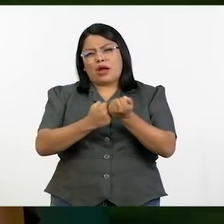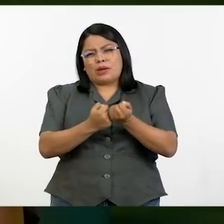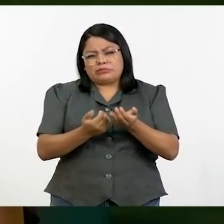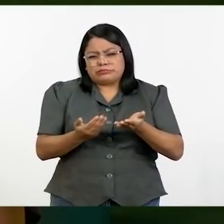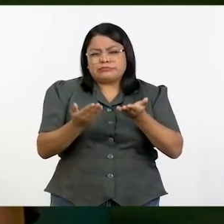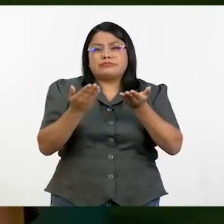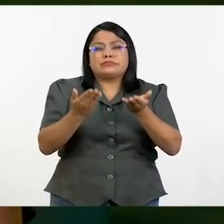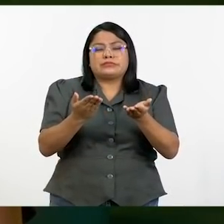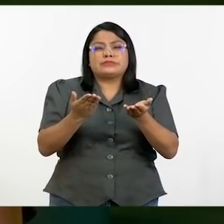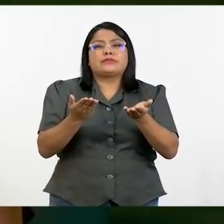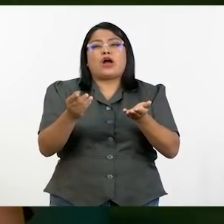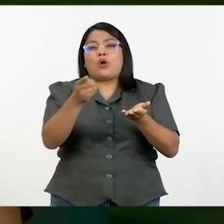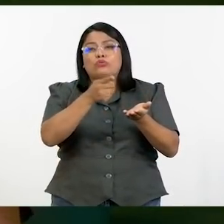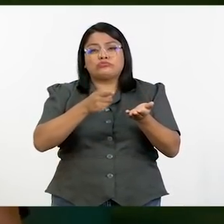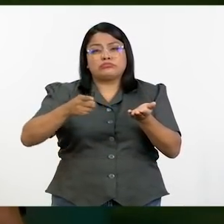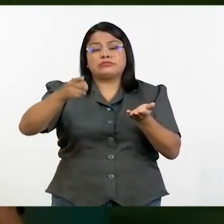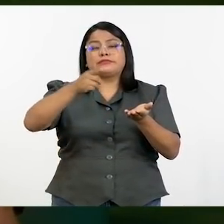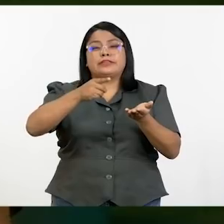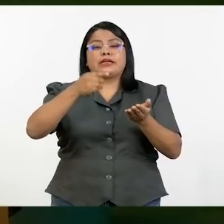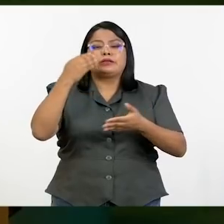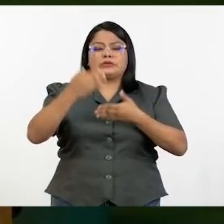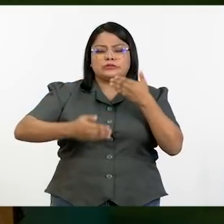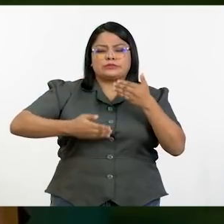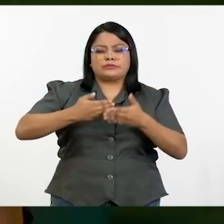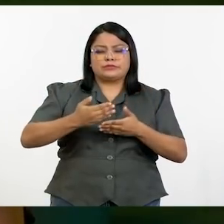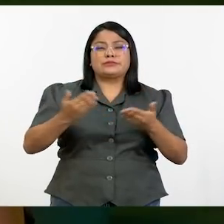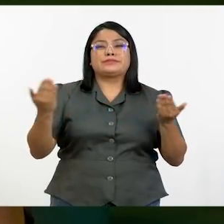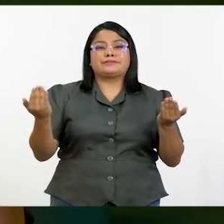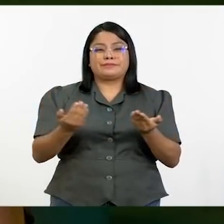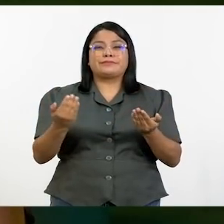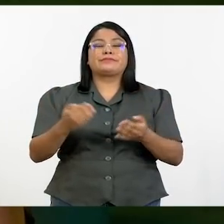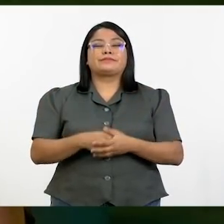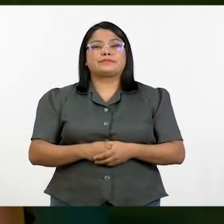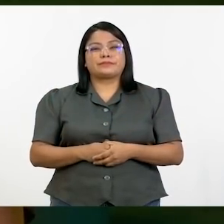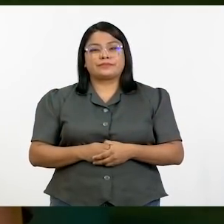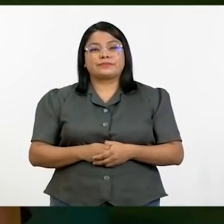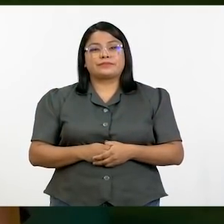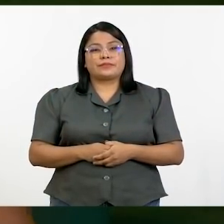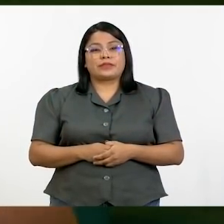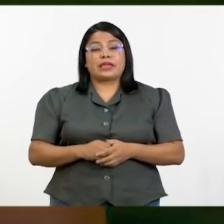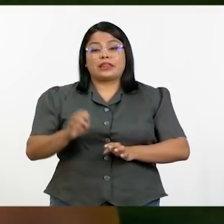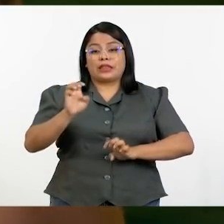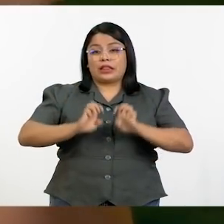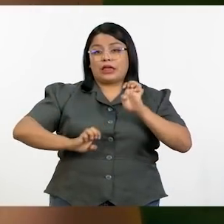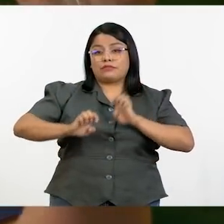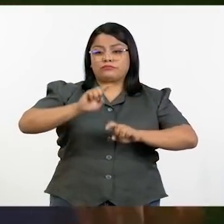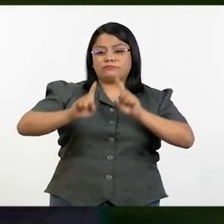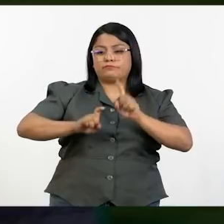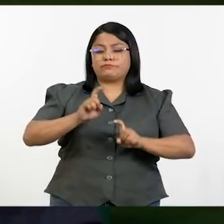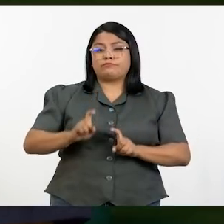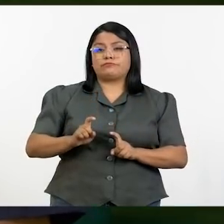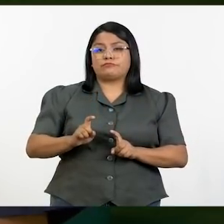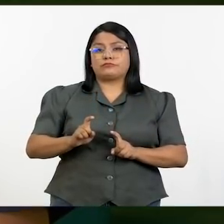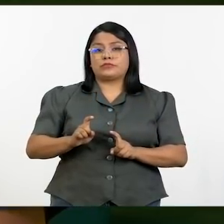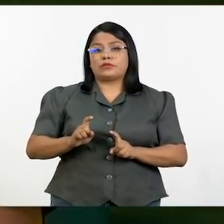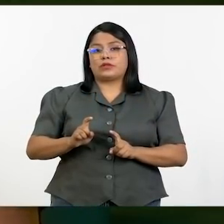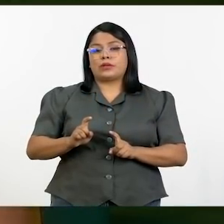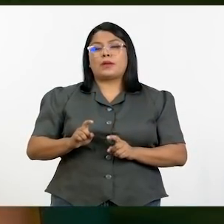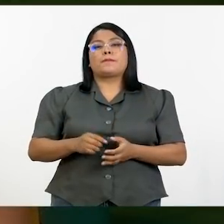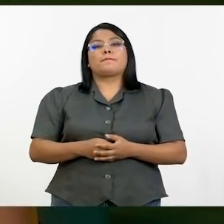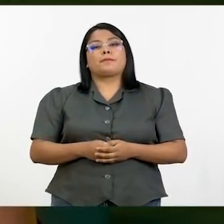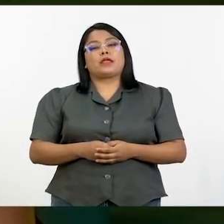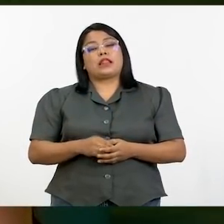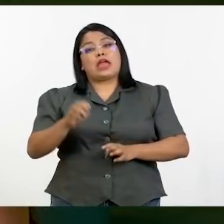y ayudarles en todos y cada uno de estos pasos que debemos de realizar, desde la evaluación diagnóstica, la